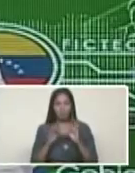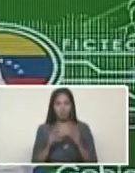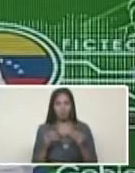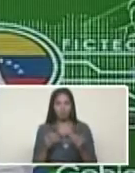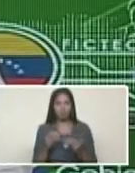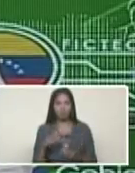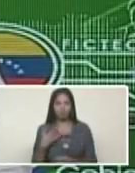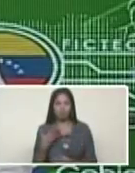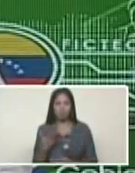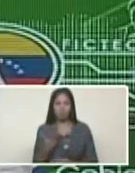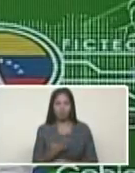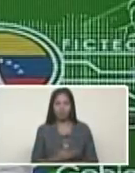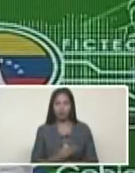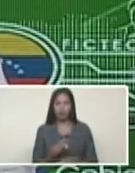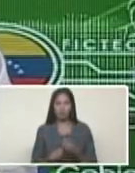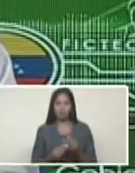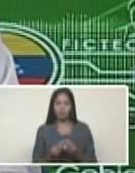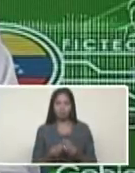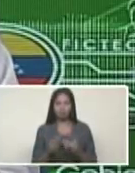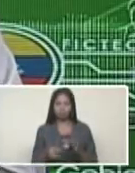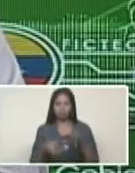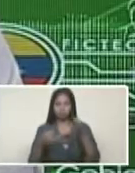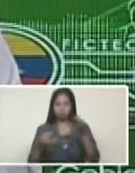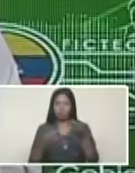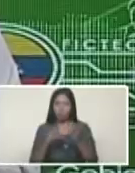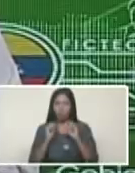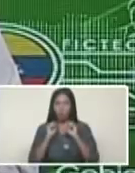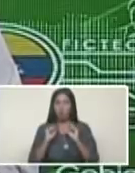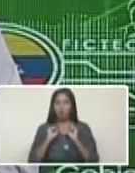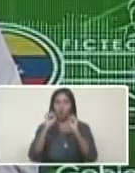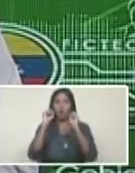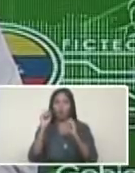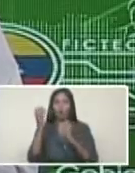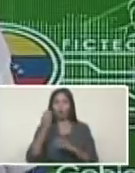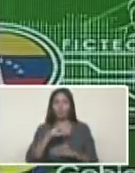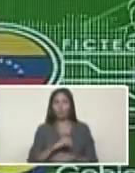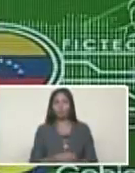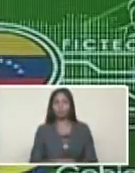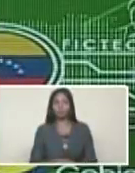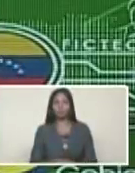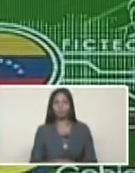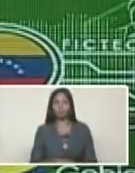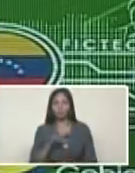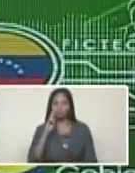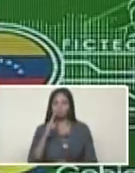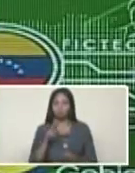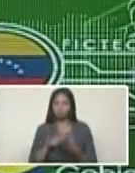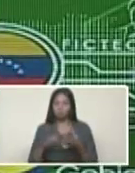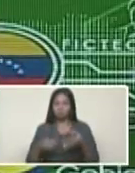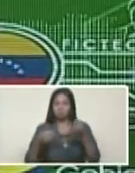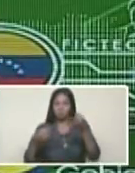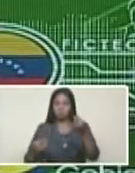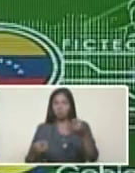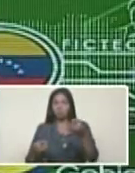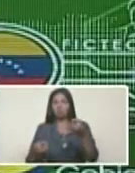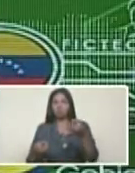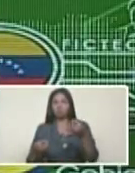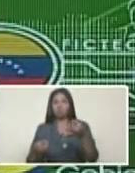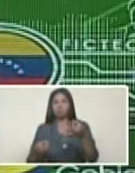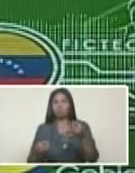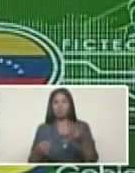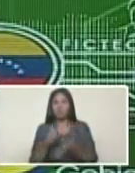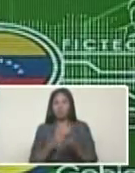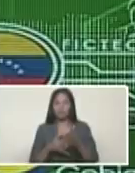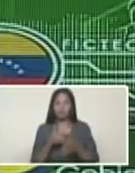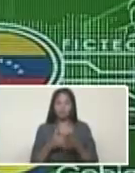ya se pueden exponer como logros. Aquí me están proponiendo la suscripción